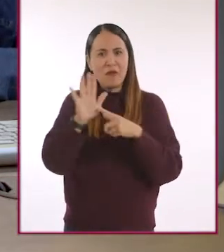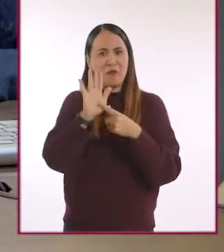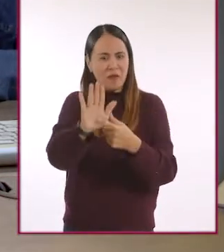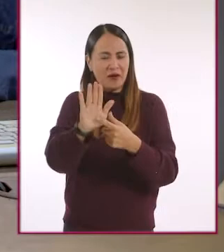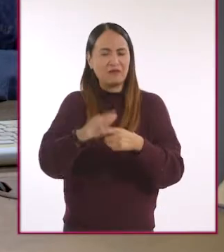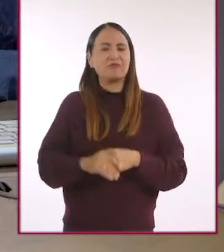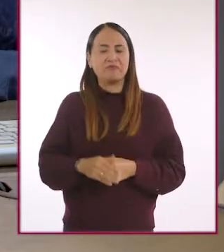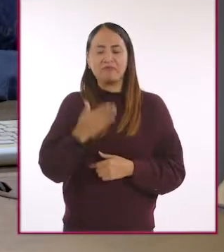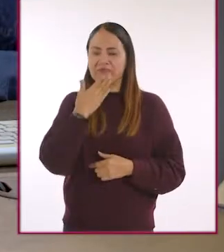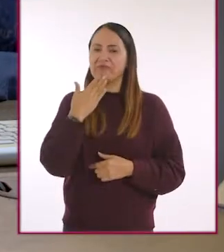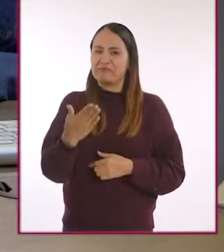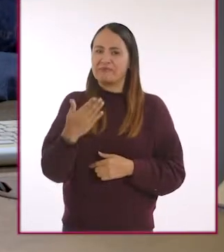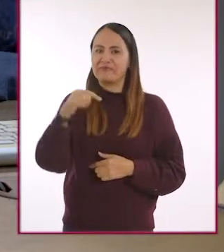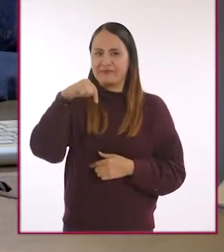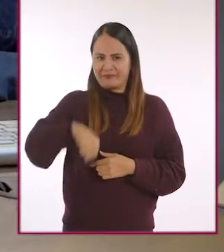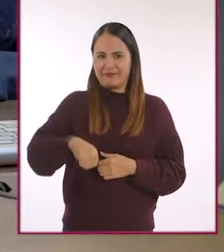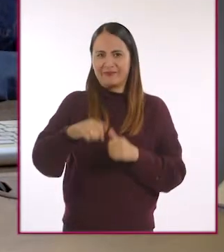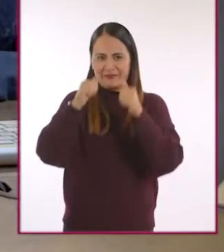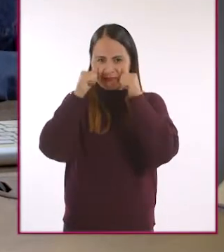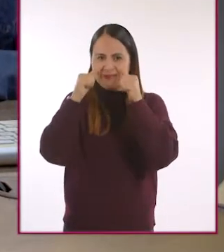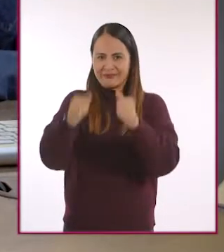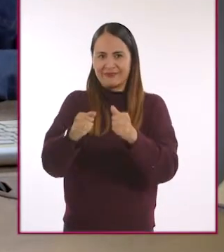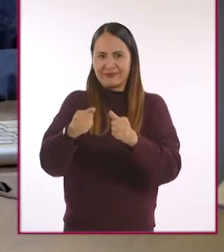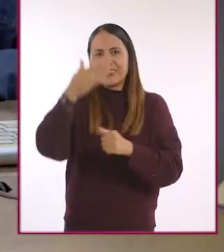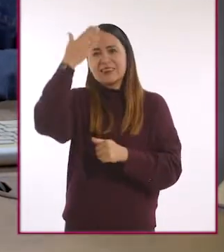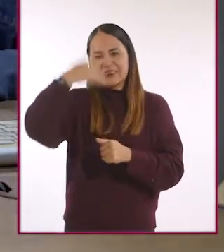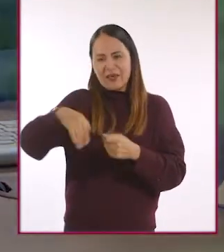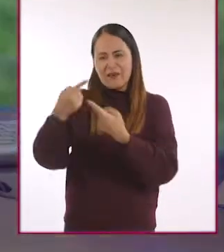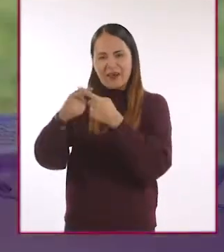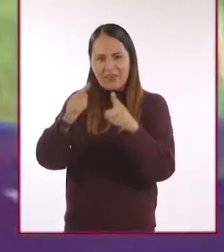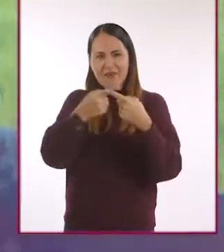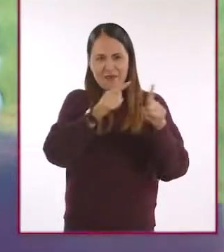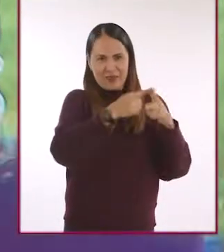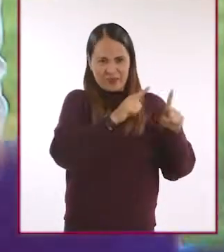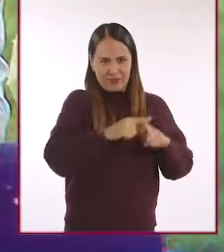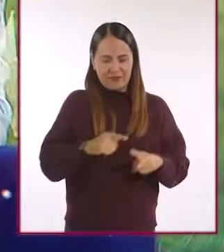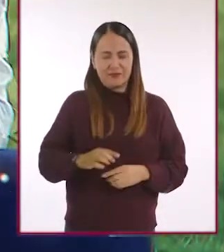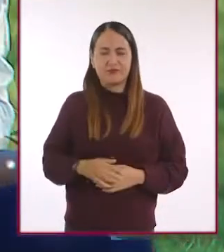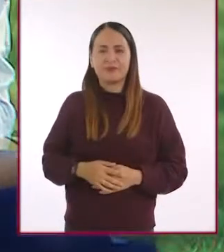nacional? Perfecto. Quédense con nosotros. Esto es Saberes Digitales.